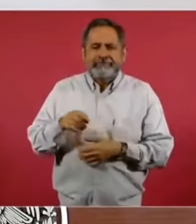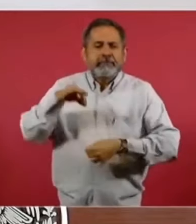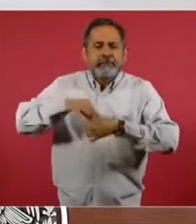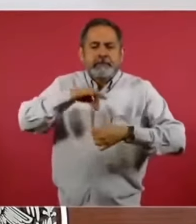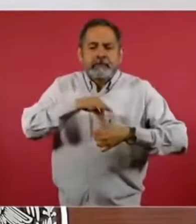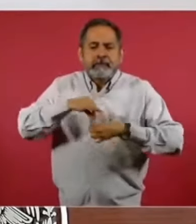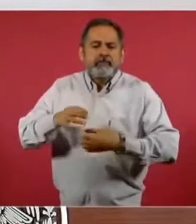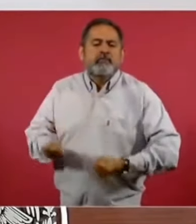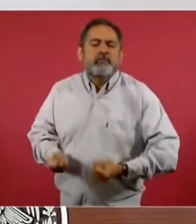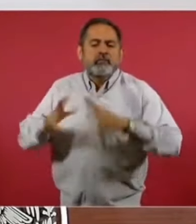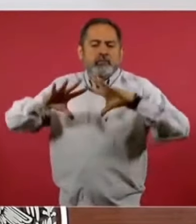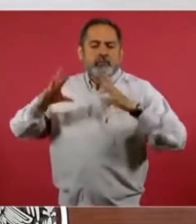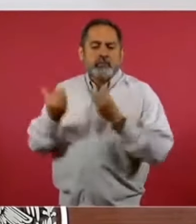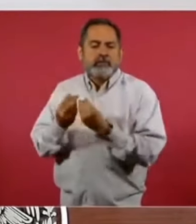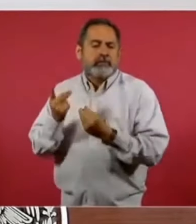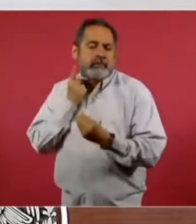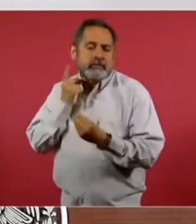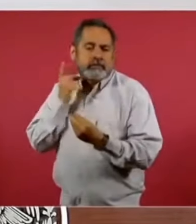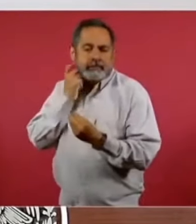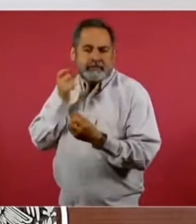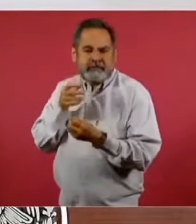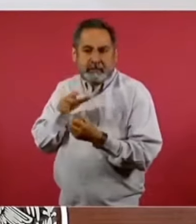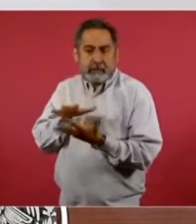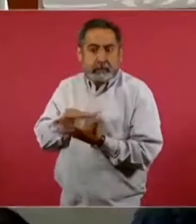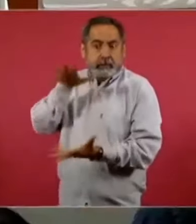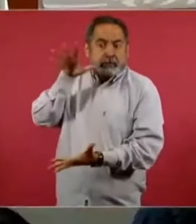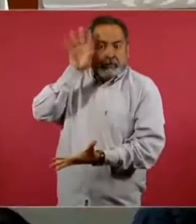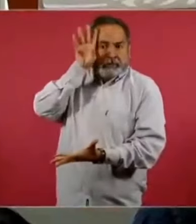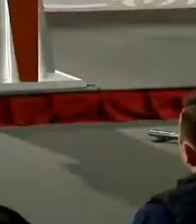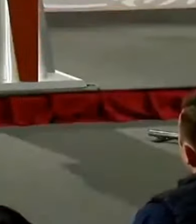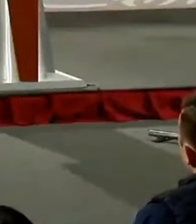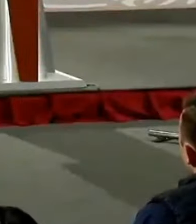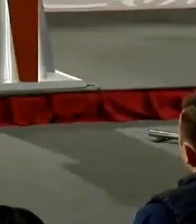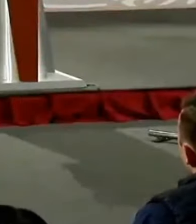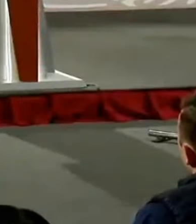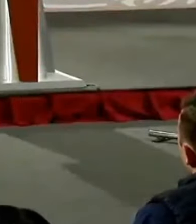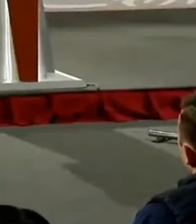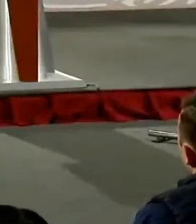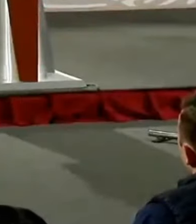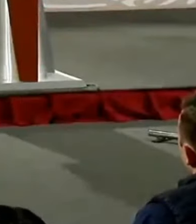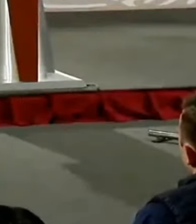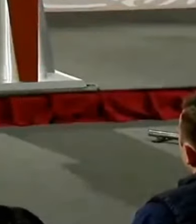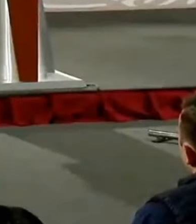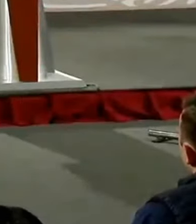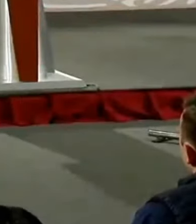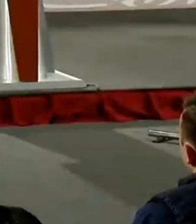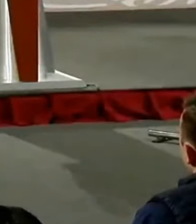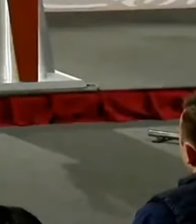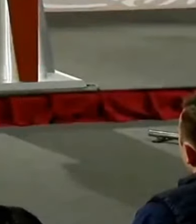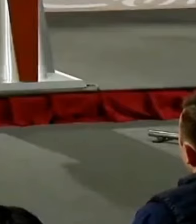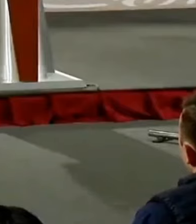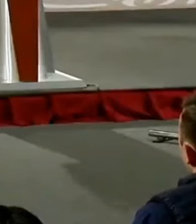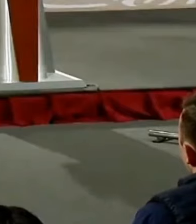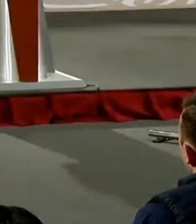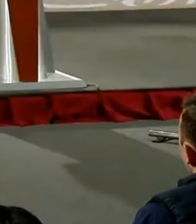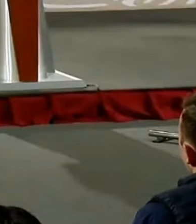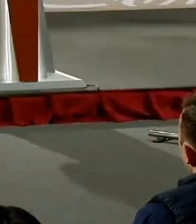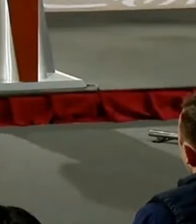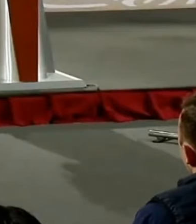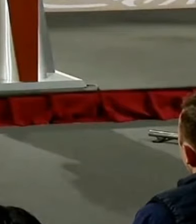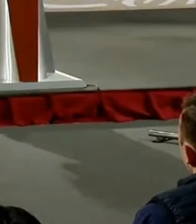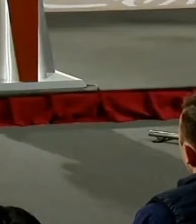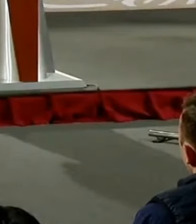para conocimiento de todo el pueblo de México este tema como sabemos en las últimas semanas ha empezado a